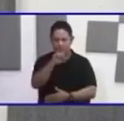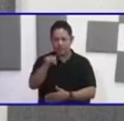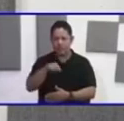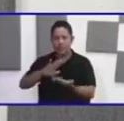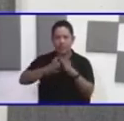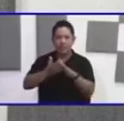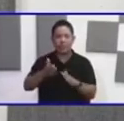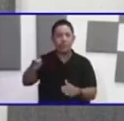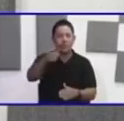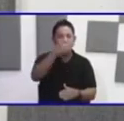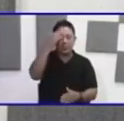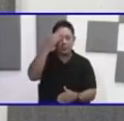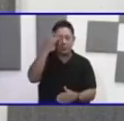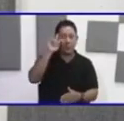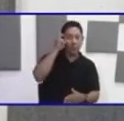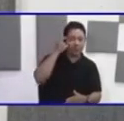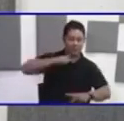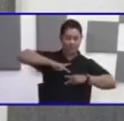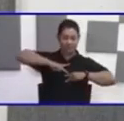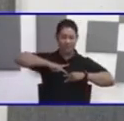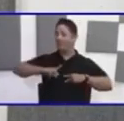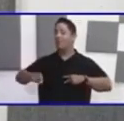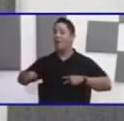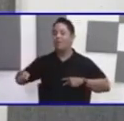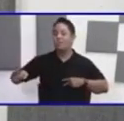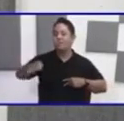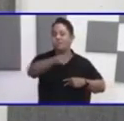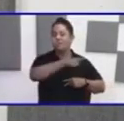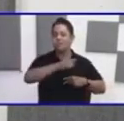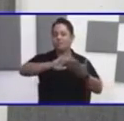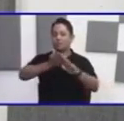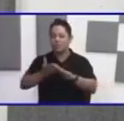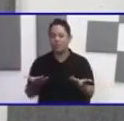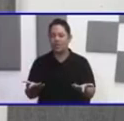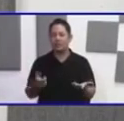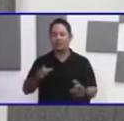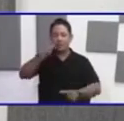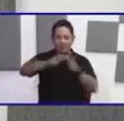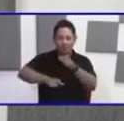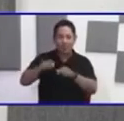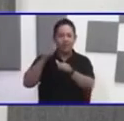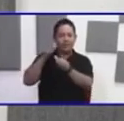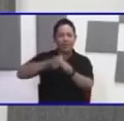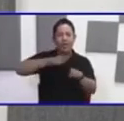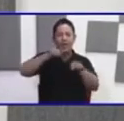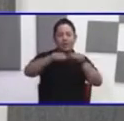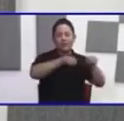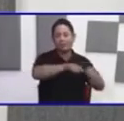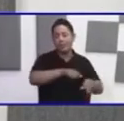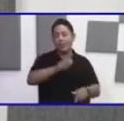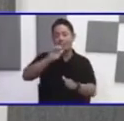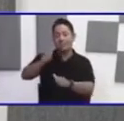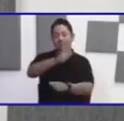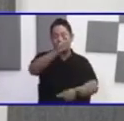es del gobernador, este proyecto es de la comunidad, este proyecto es del departamento de San Andrés, Providencia y Santa Catalina.